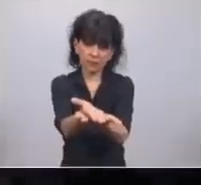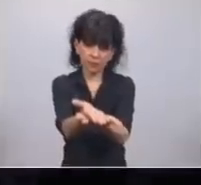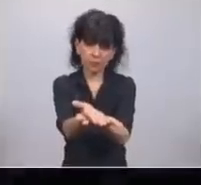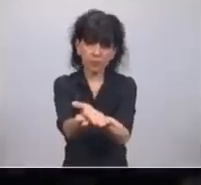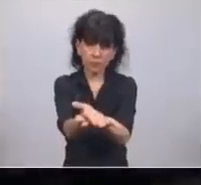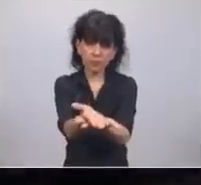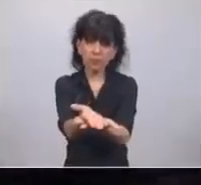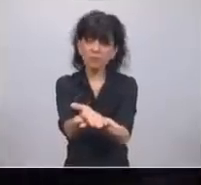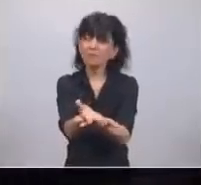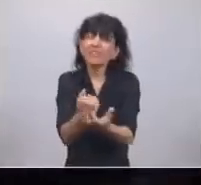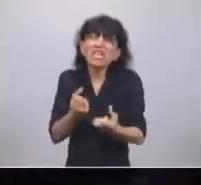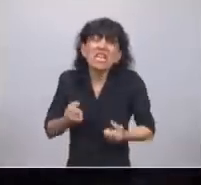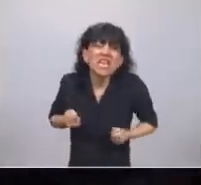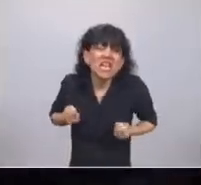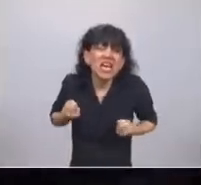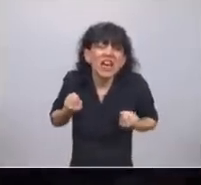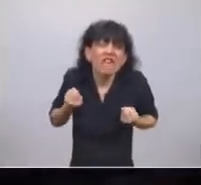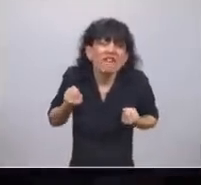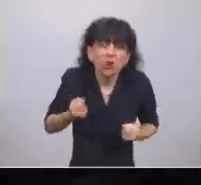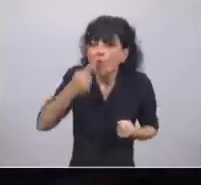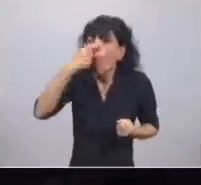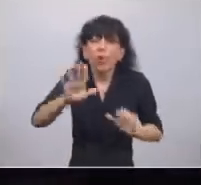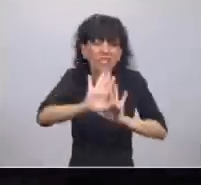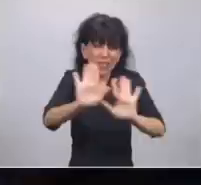el último esfuerzo.